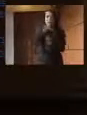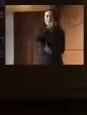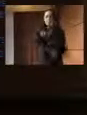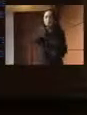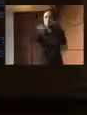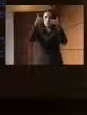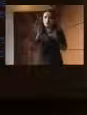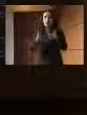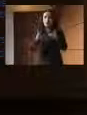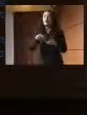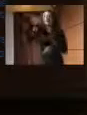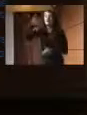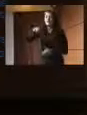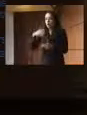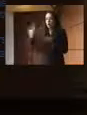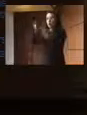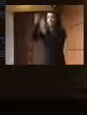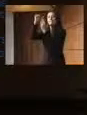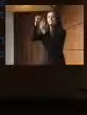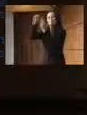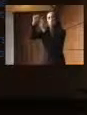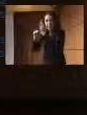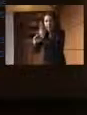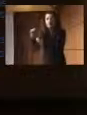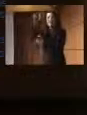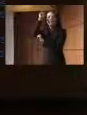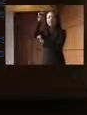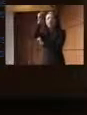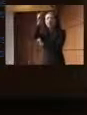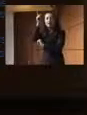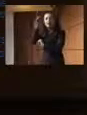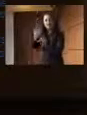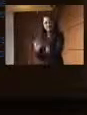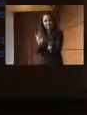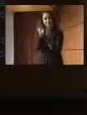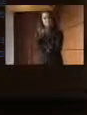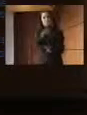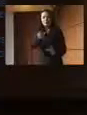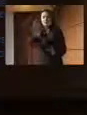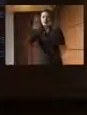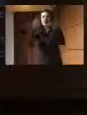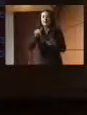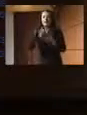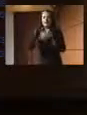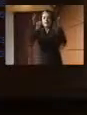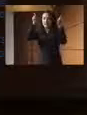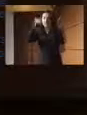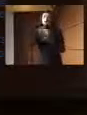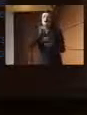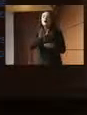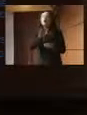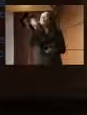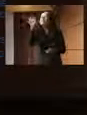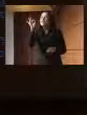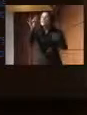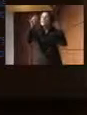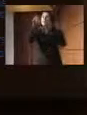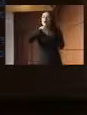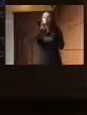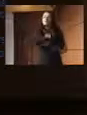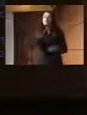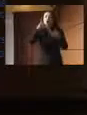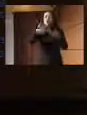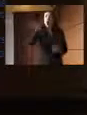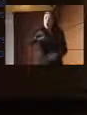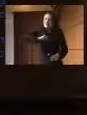de revisar políticas y programas en materia de personas con discapacidad. Siempre importante en materia de personas con discapacidad o en materia de los